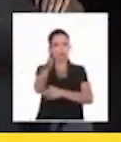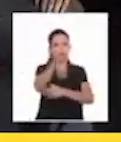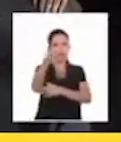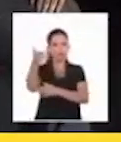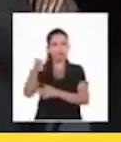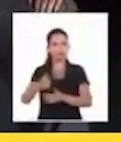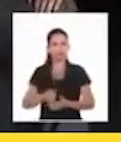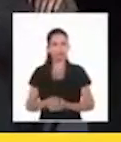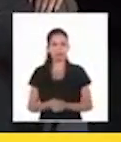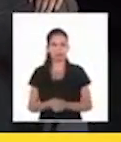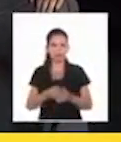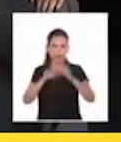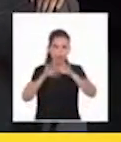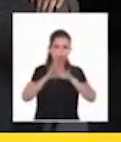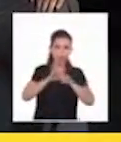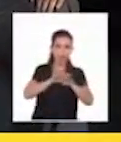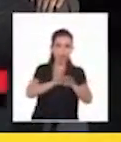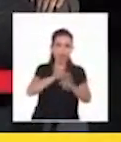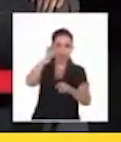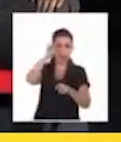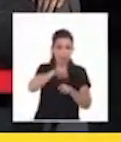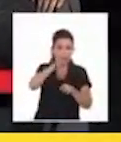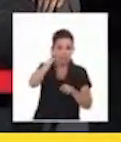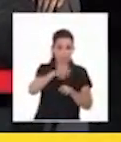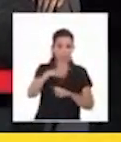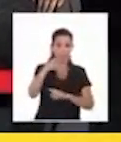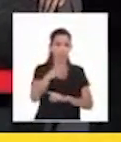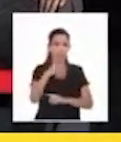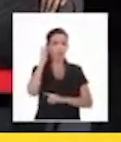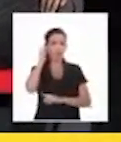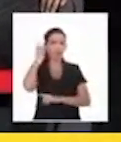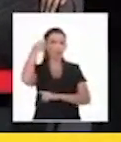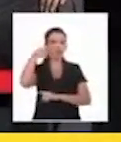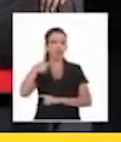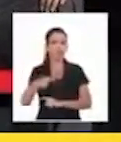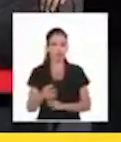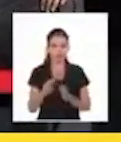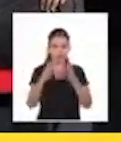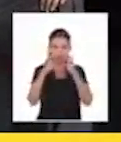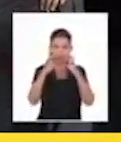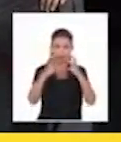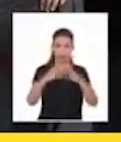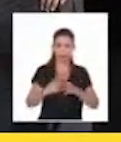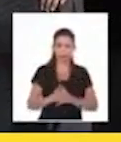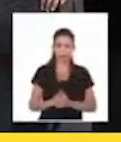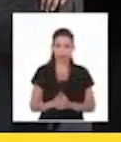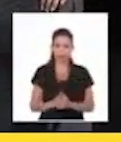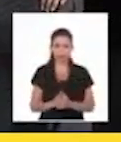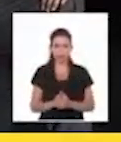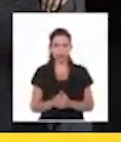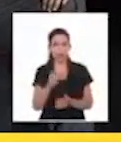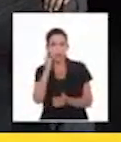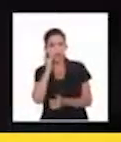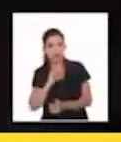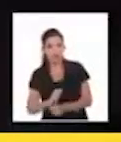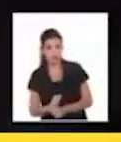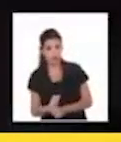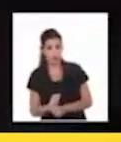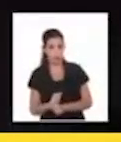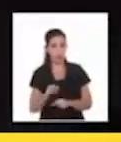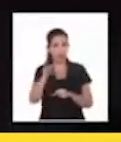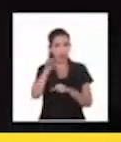Los Inmortales iban dos mujeres de pureza estoica también procedían de la gran heroica de la incubadora